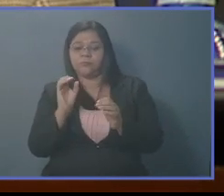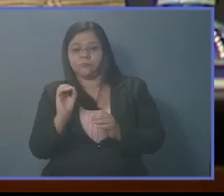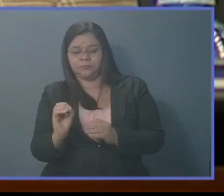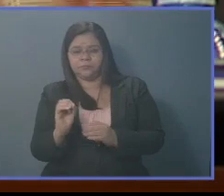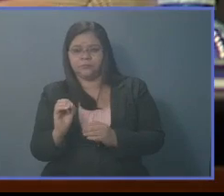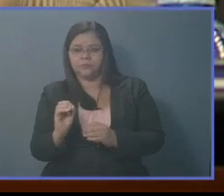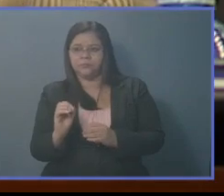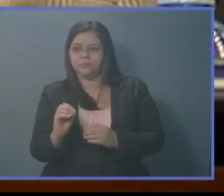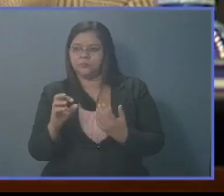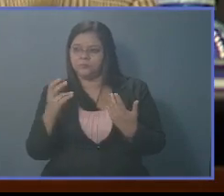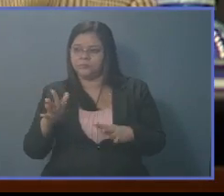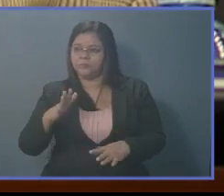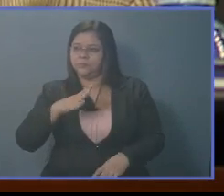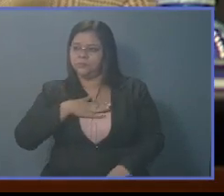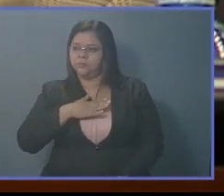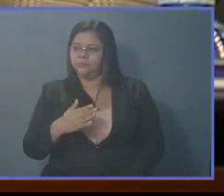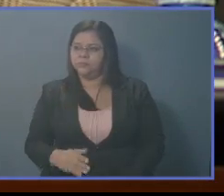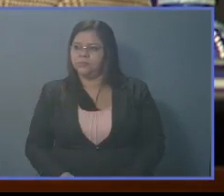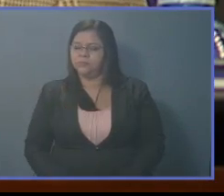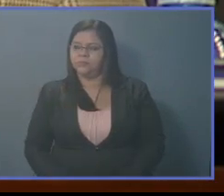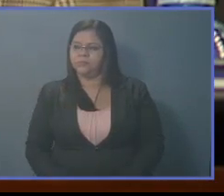cuenta